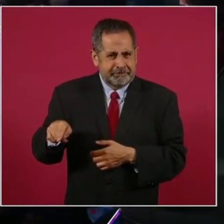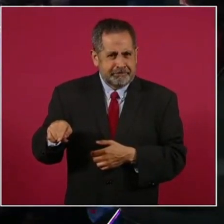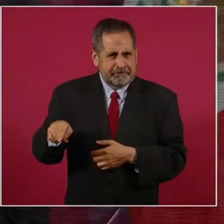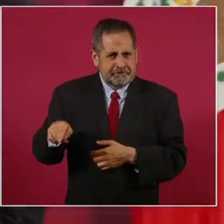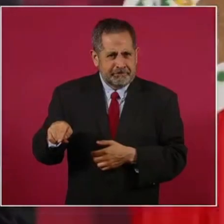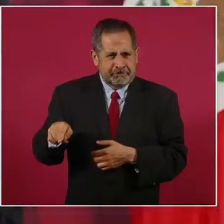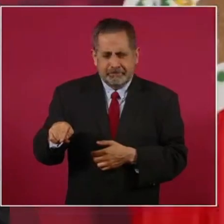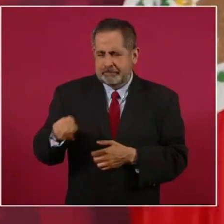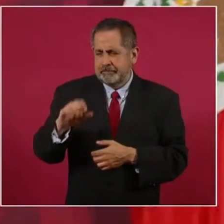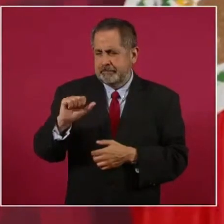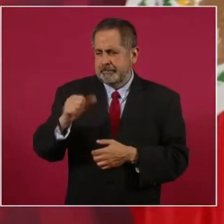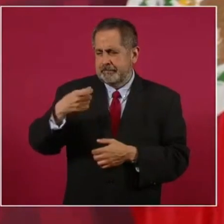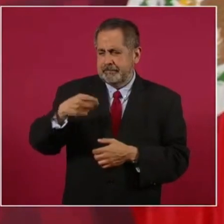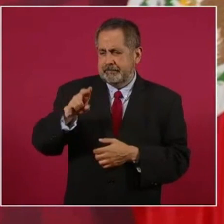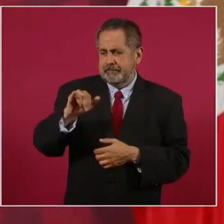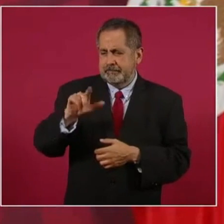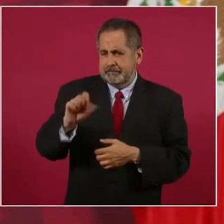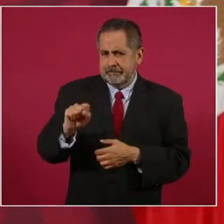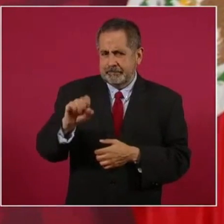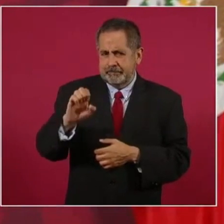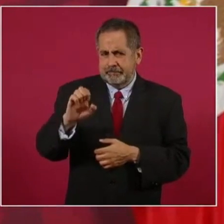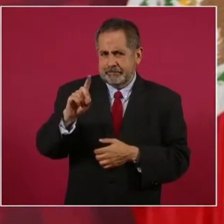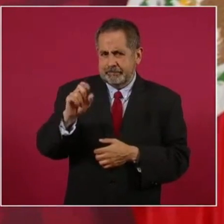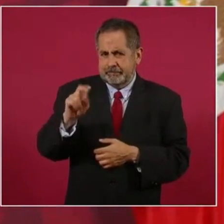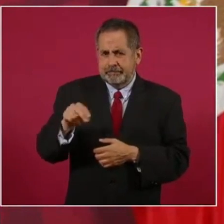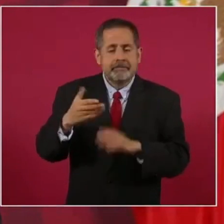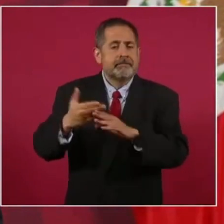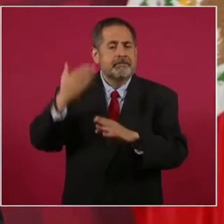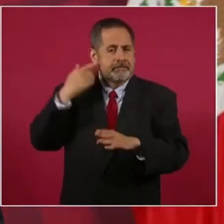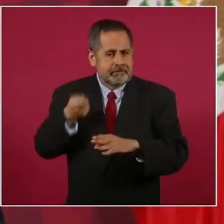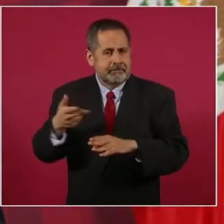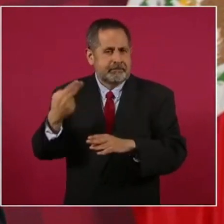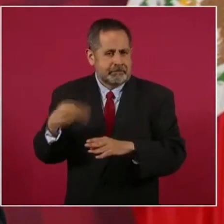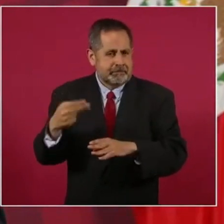Aquiles Cerdán, antes San Fernando.